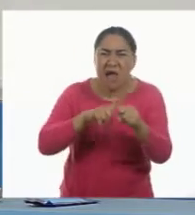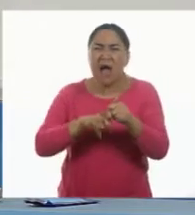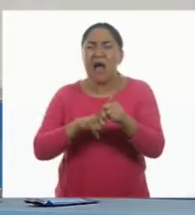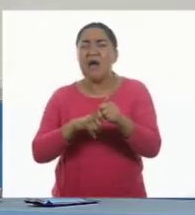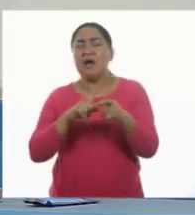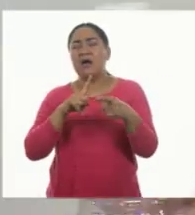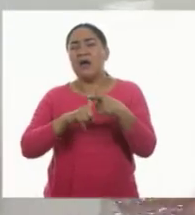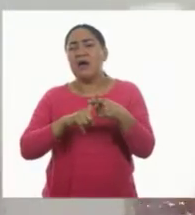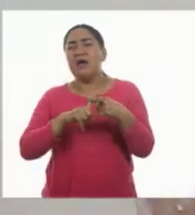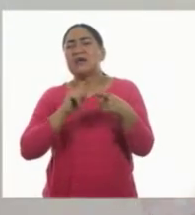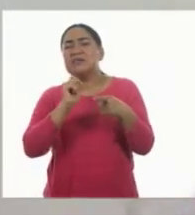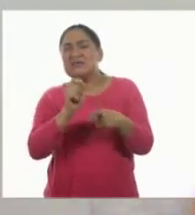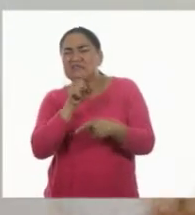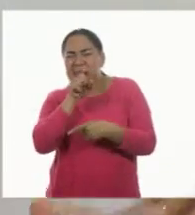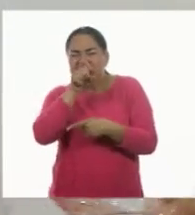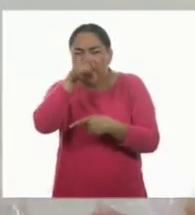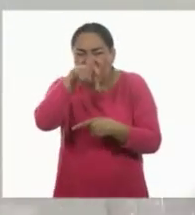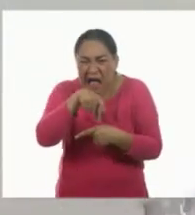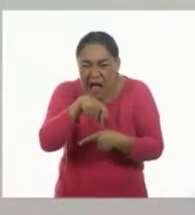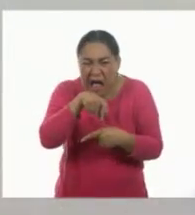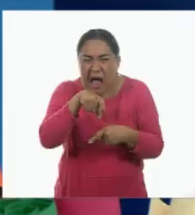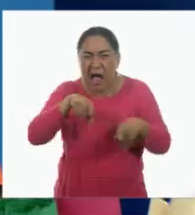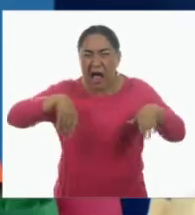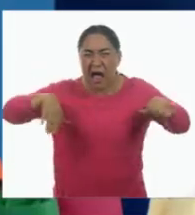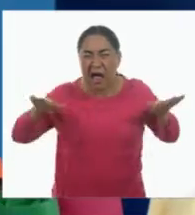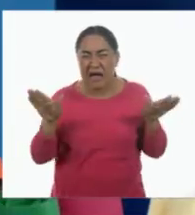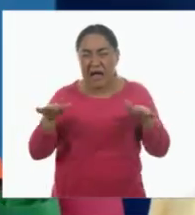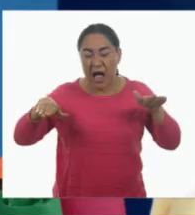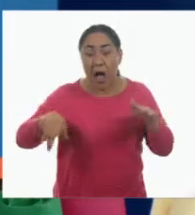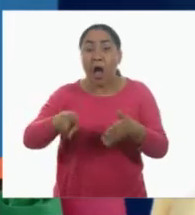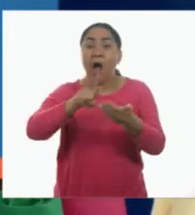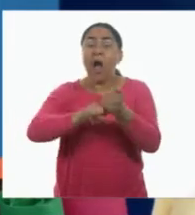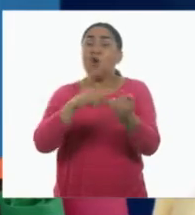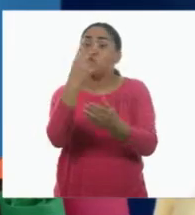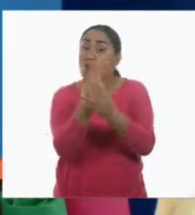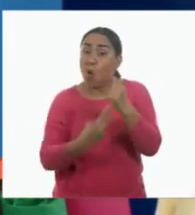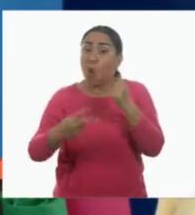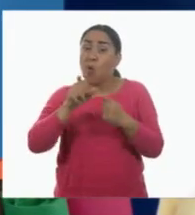los buitres, que en realidad eran buitres pantera.